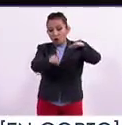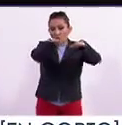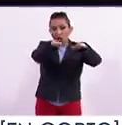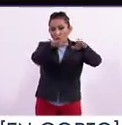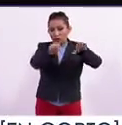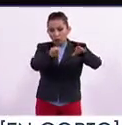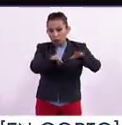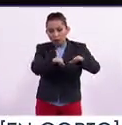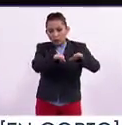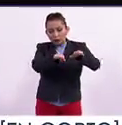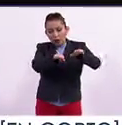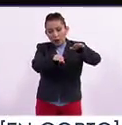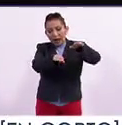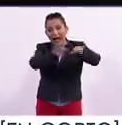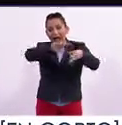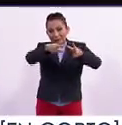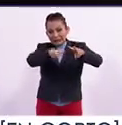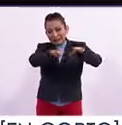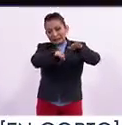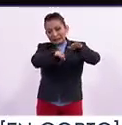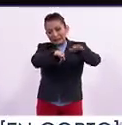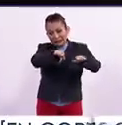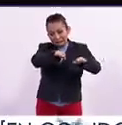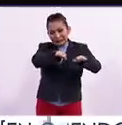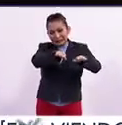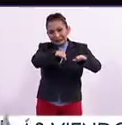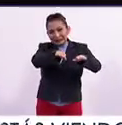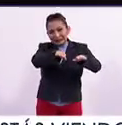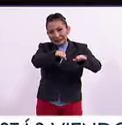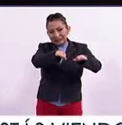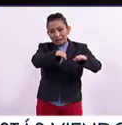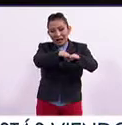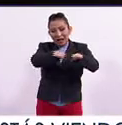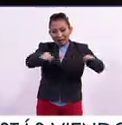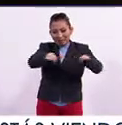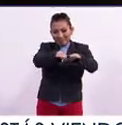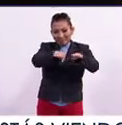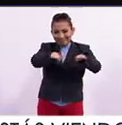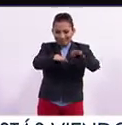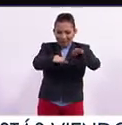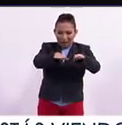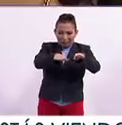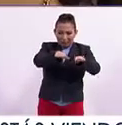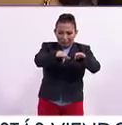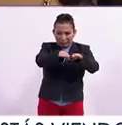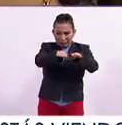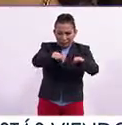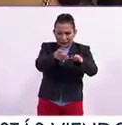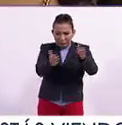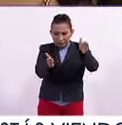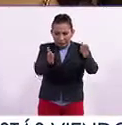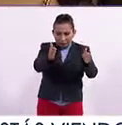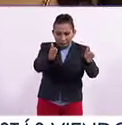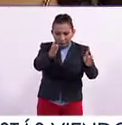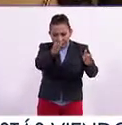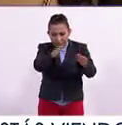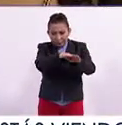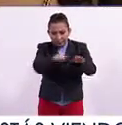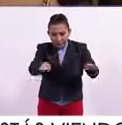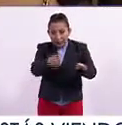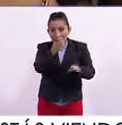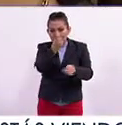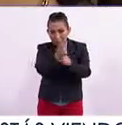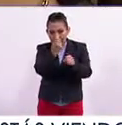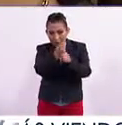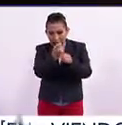sino bajarlas que se habían hundido menos, para que estuviera más horizontal, más plano. Primero